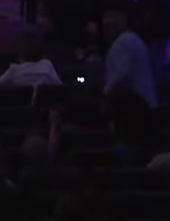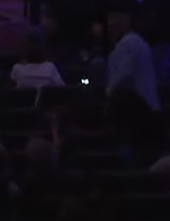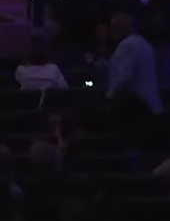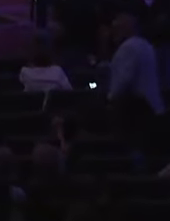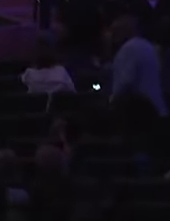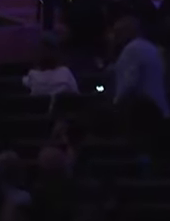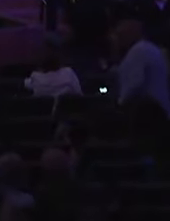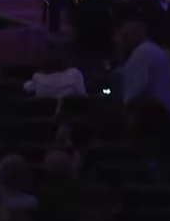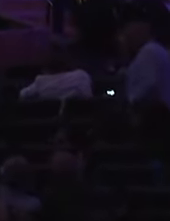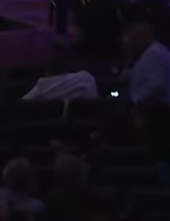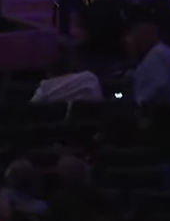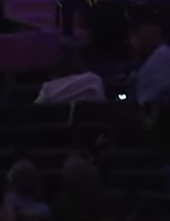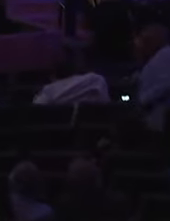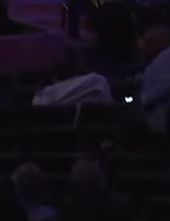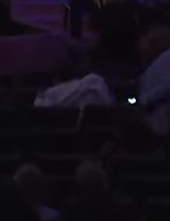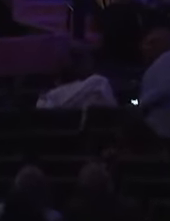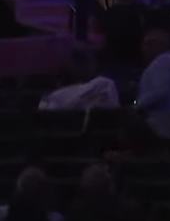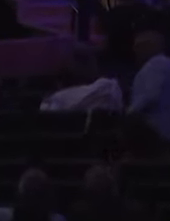favor